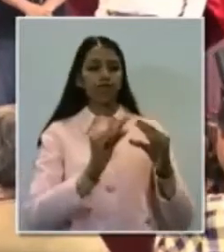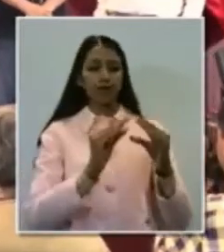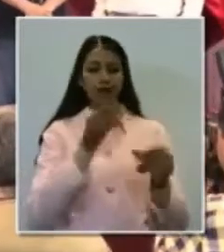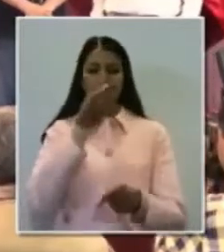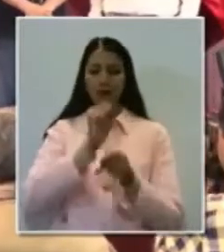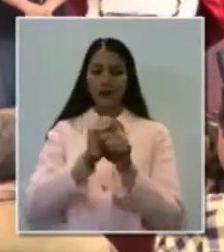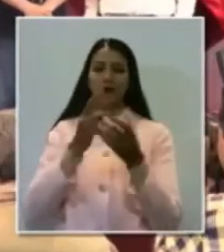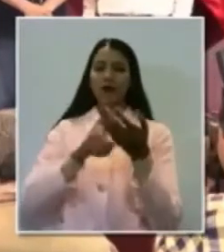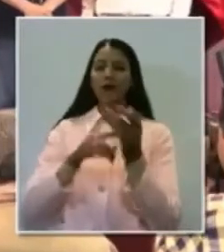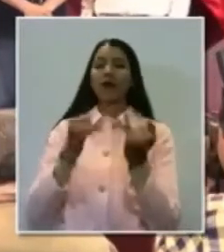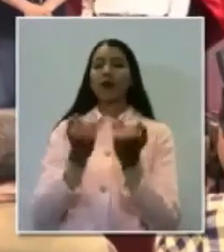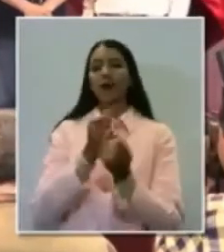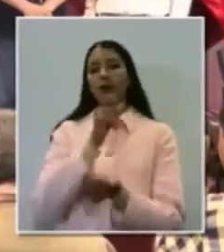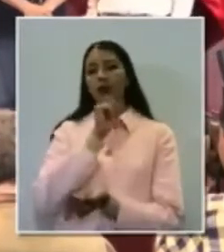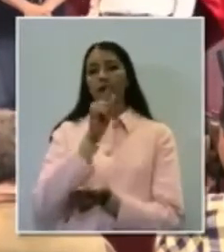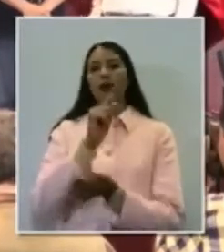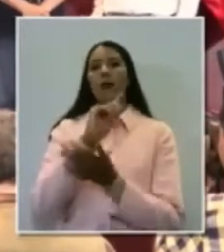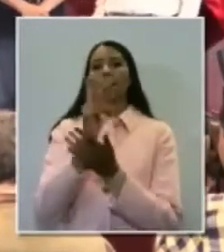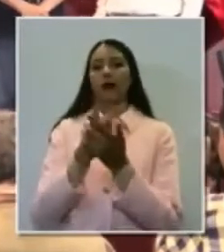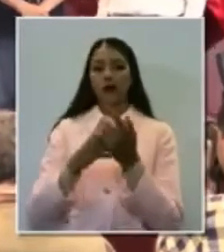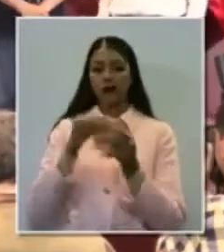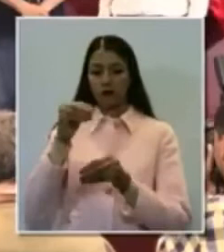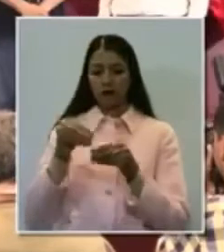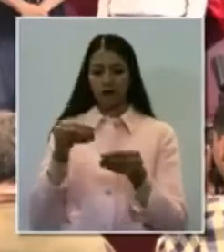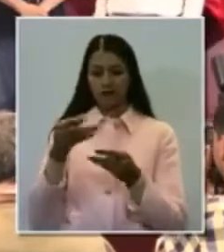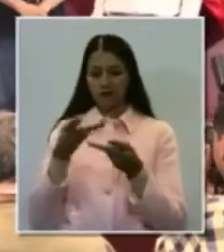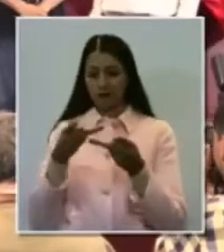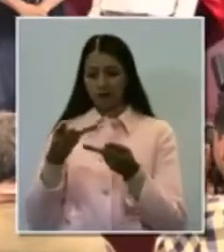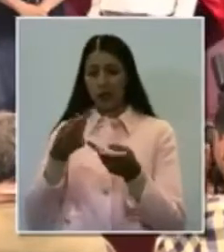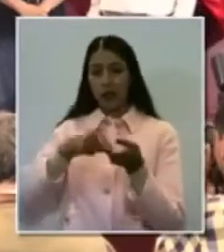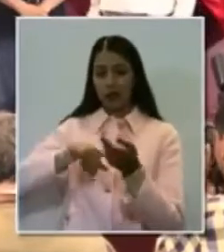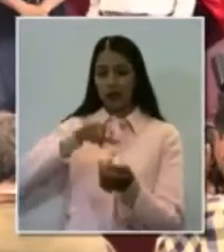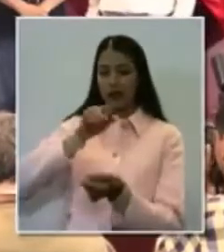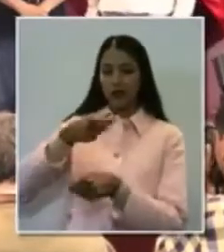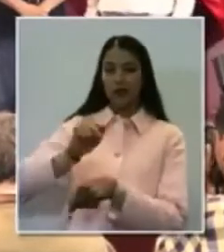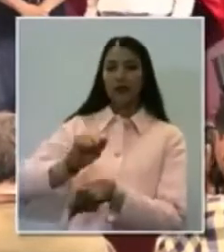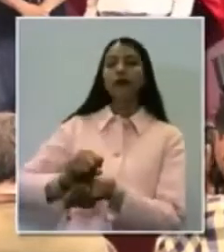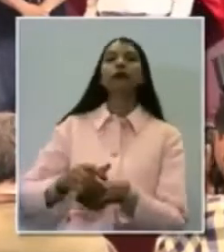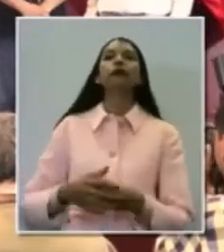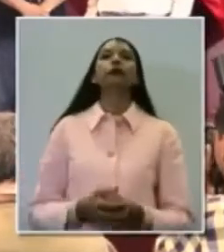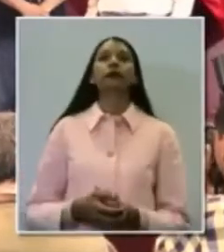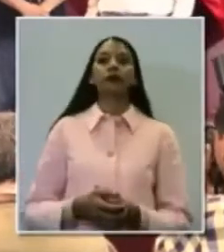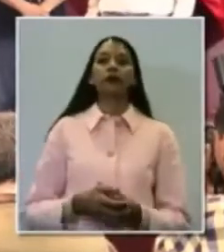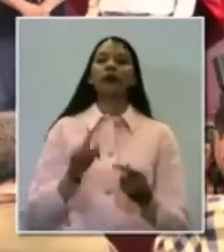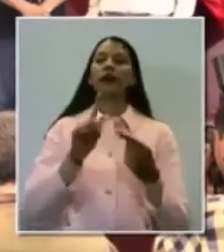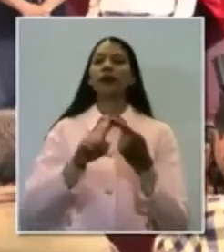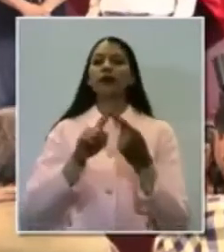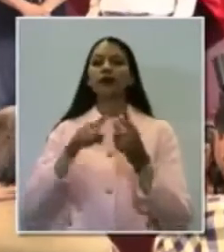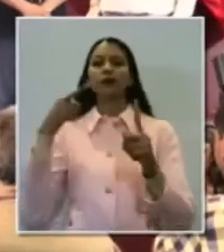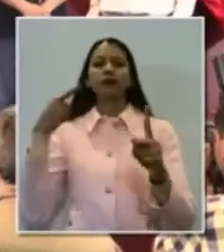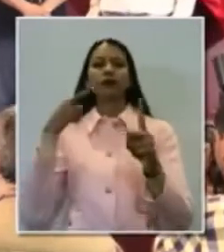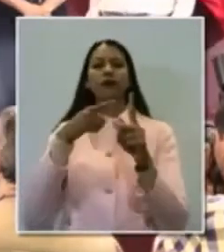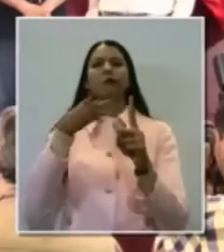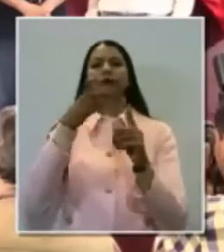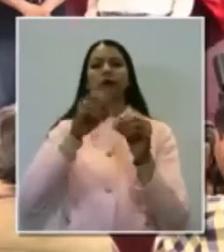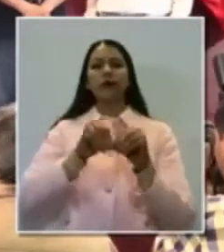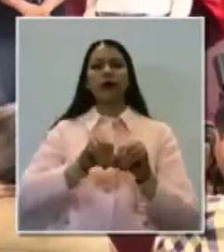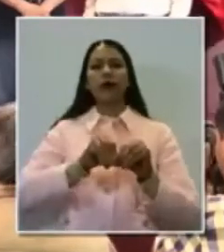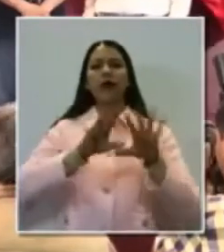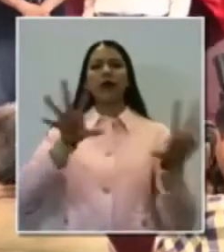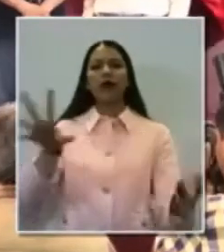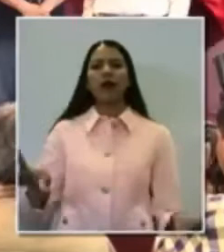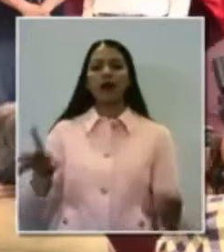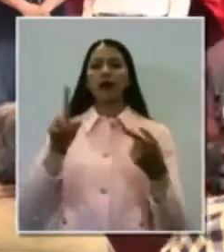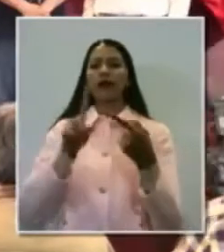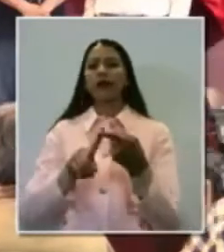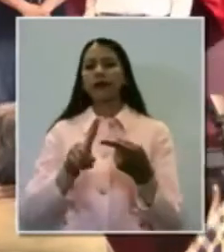Secretaría, así también como planeación dentro de la misma Secretaría. ¿A quién va dirigida esta rueda de prensa? Esta rueda de prensa